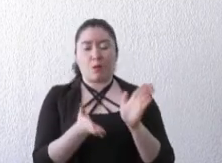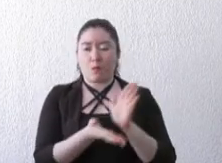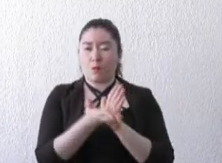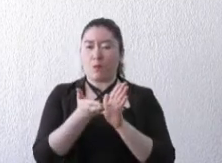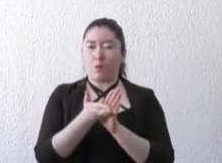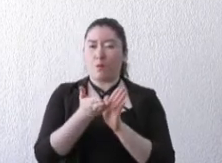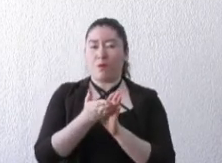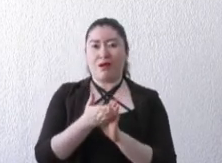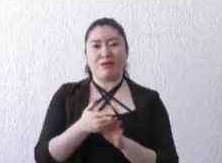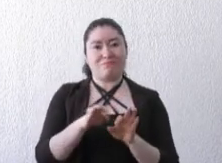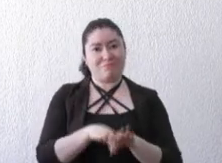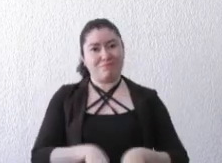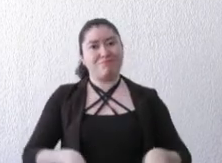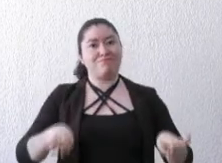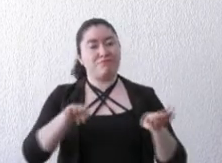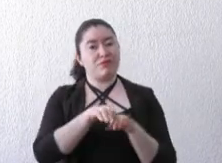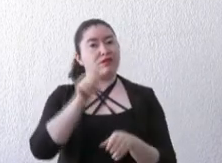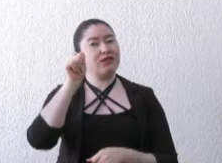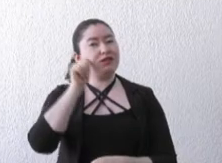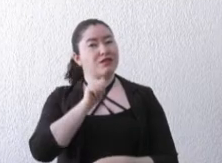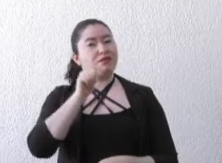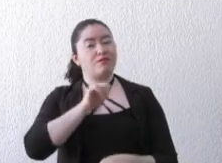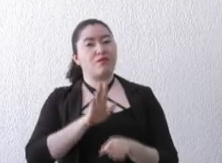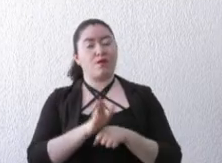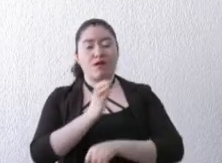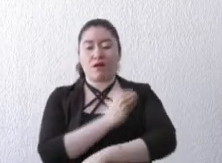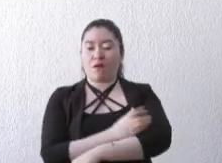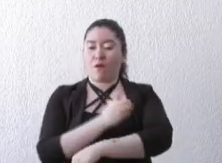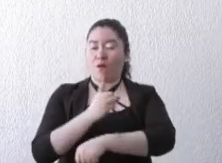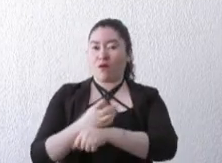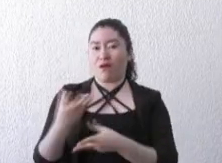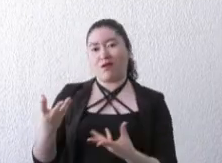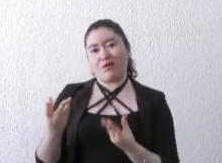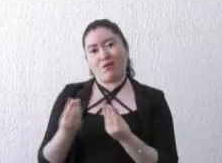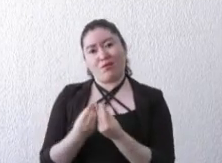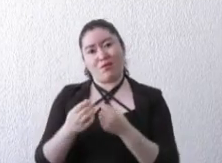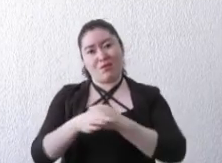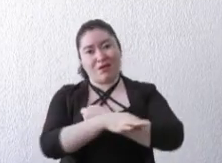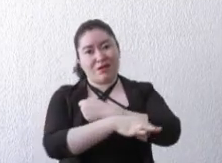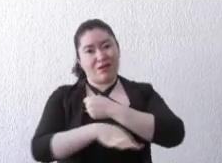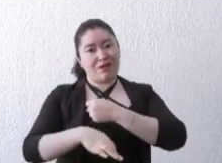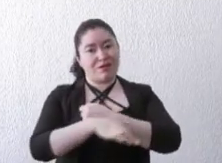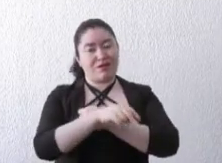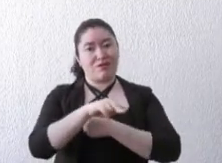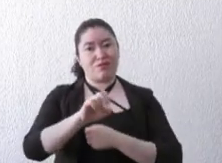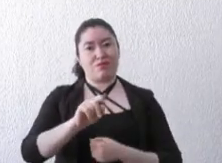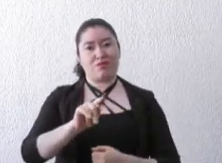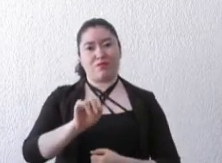la coordinación y la colaboración con el arquitecto Norten, su comprensión y su